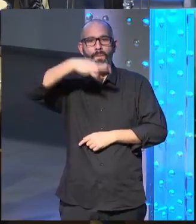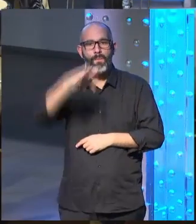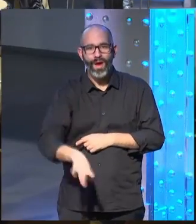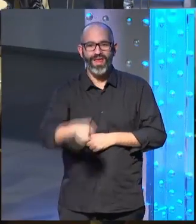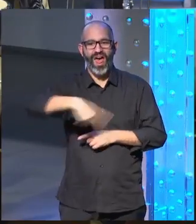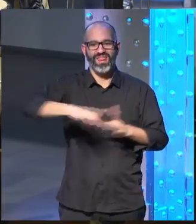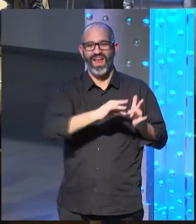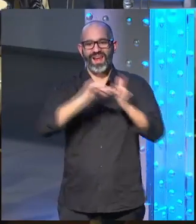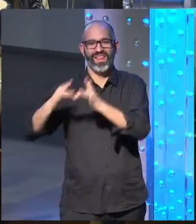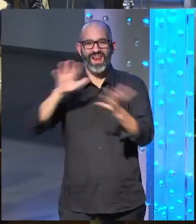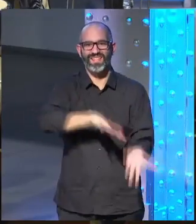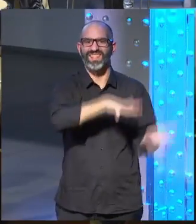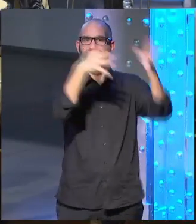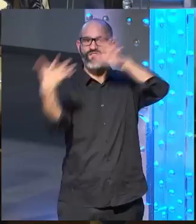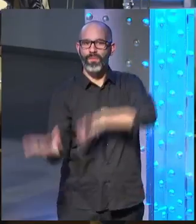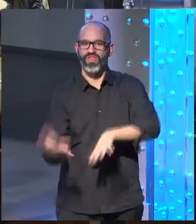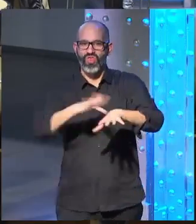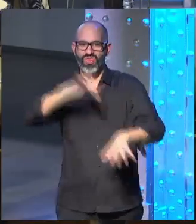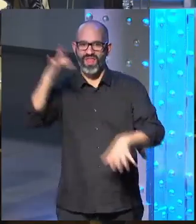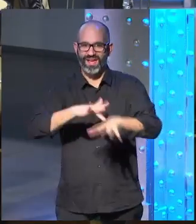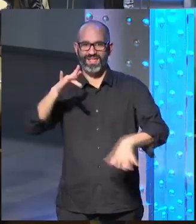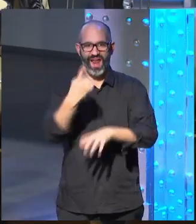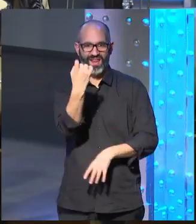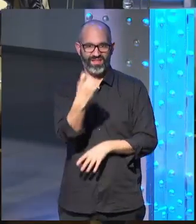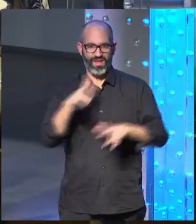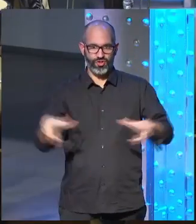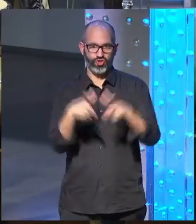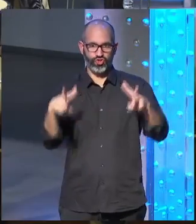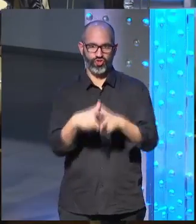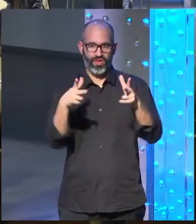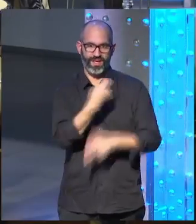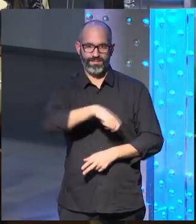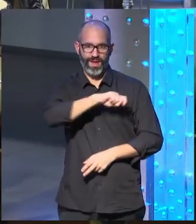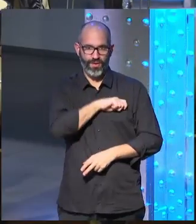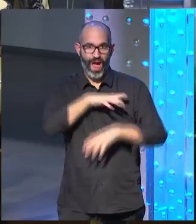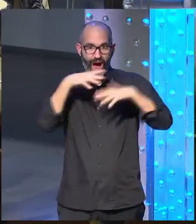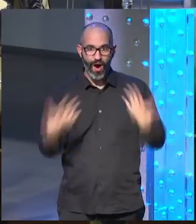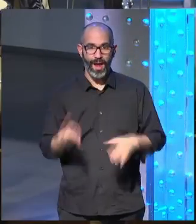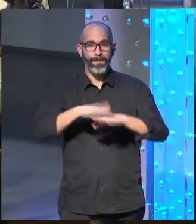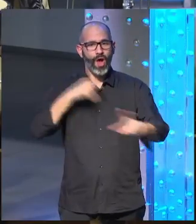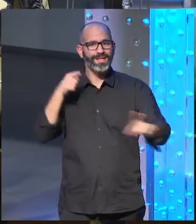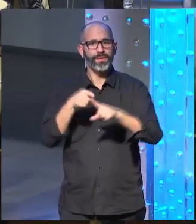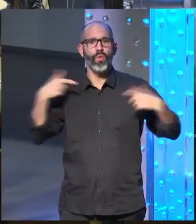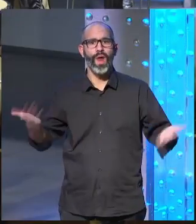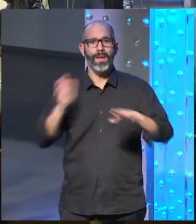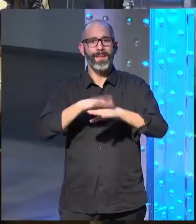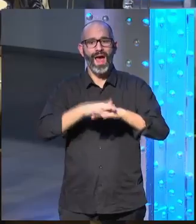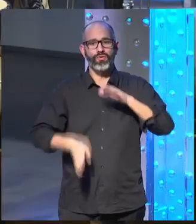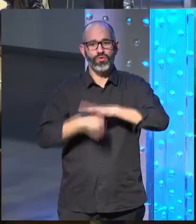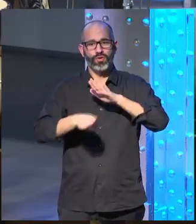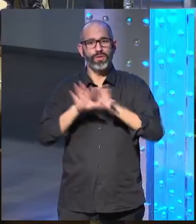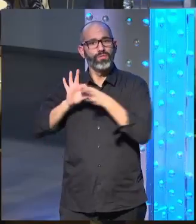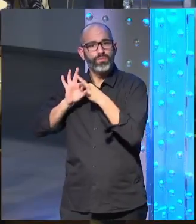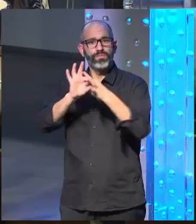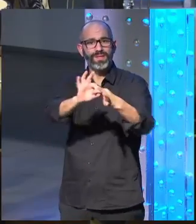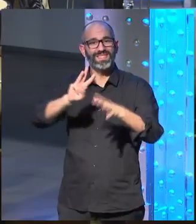la que puede liderar la transformación digital tan necesaria en la sociedad española para por lo menos no perder el tren de